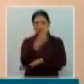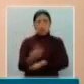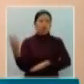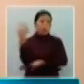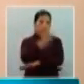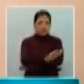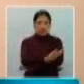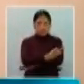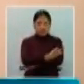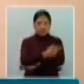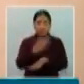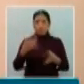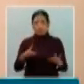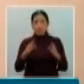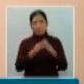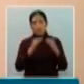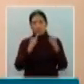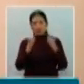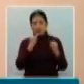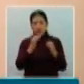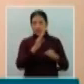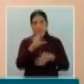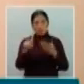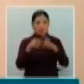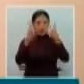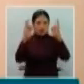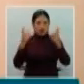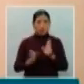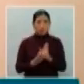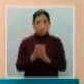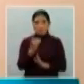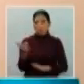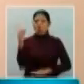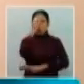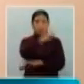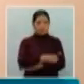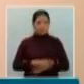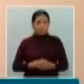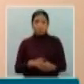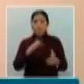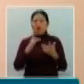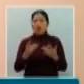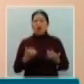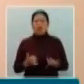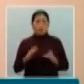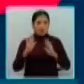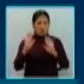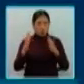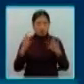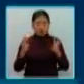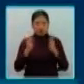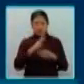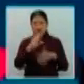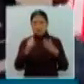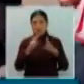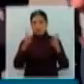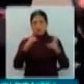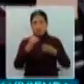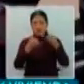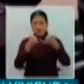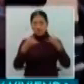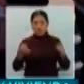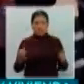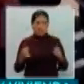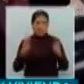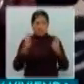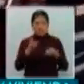Ese es lo que se realiza en un censo, de hecho, en un día. Ahora, respecto a los idiomas,